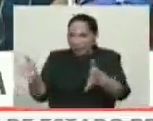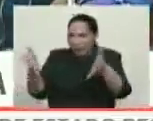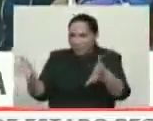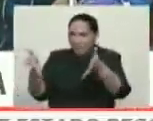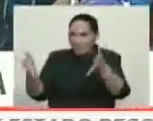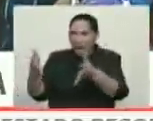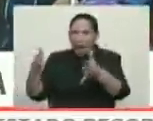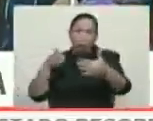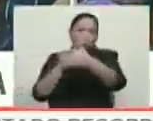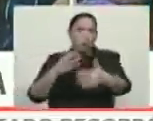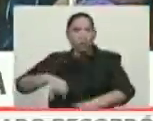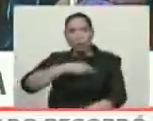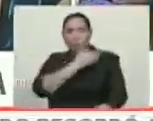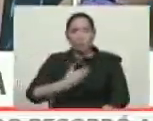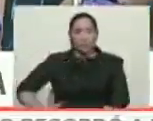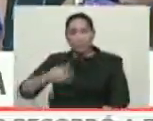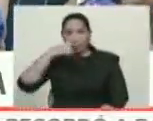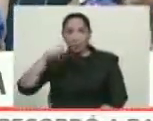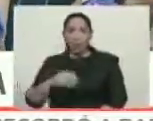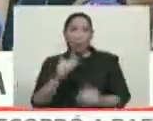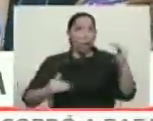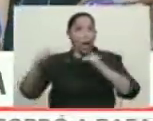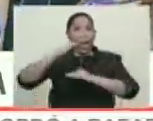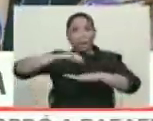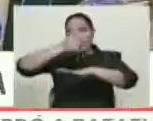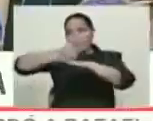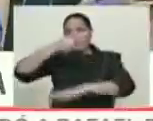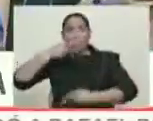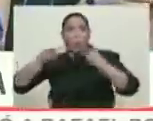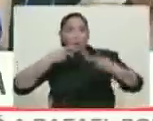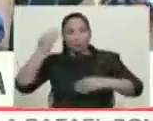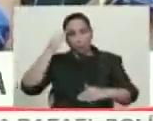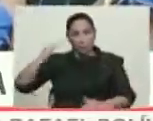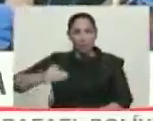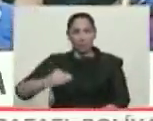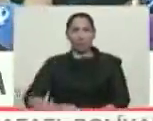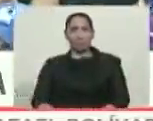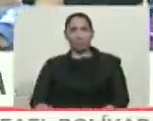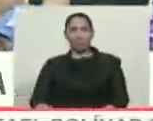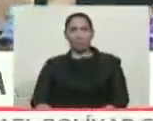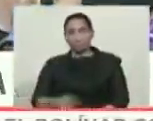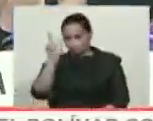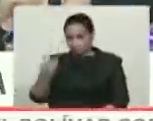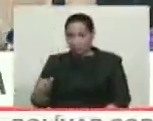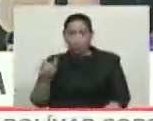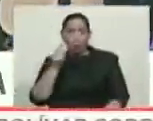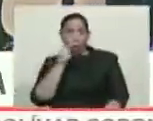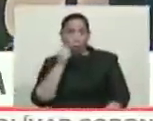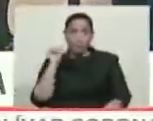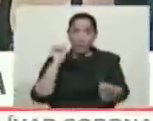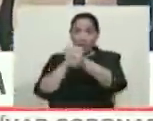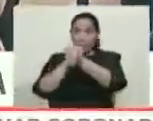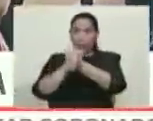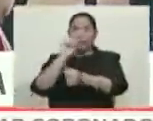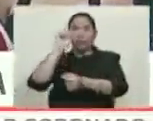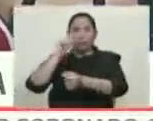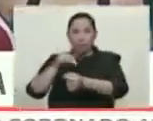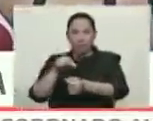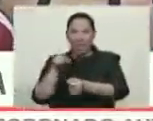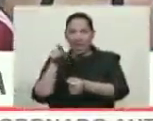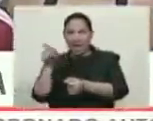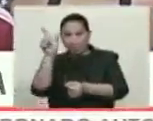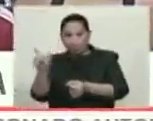presidente Nicolás Maduro y el alto mando político y militar. Ha sido capturado el